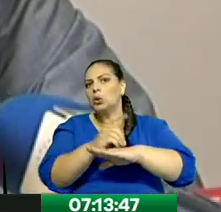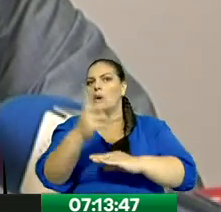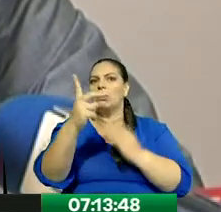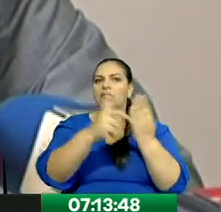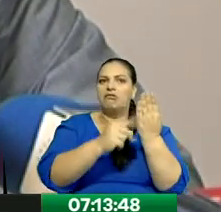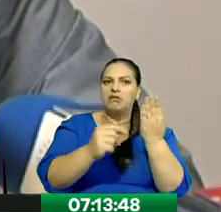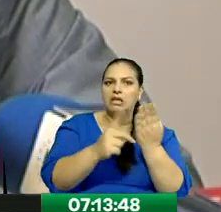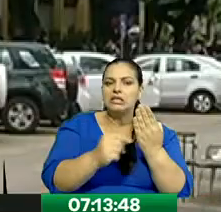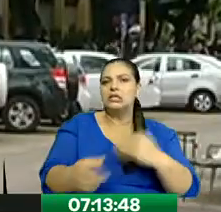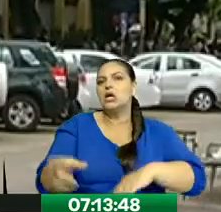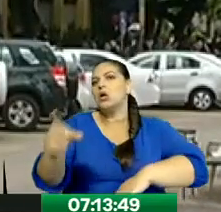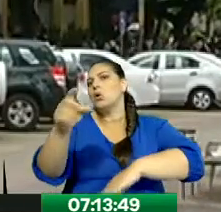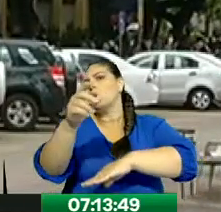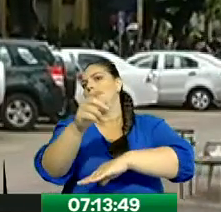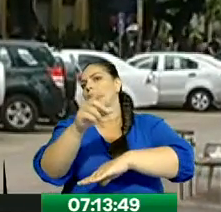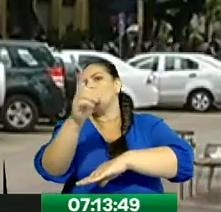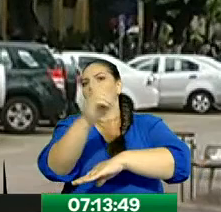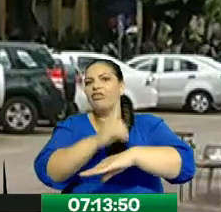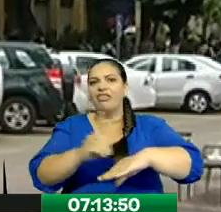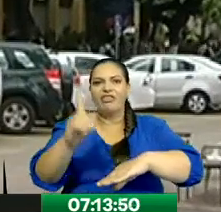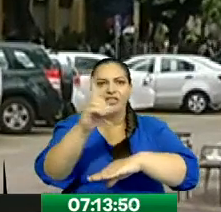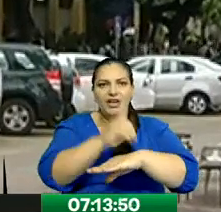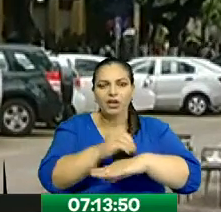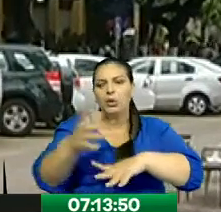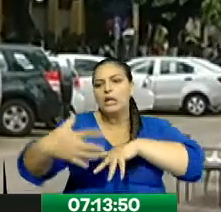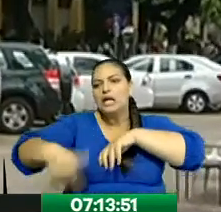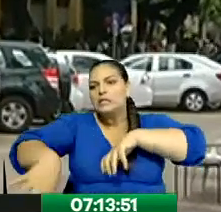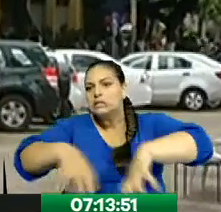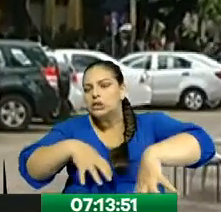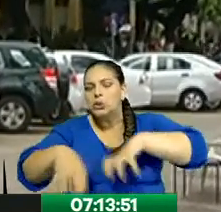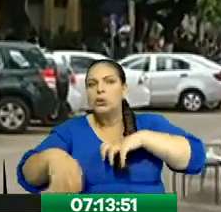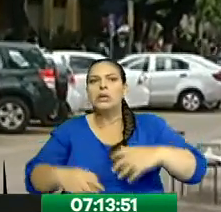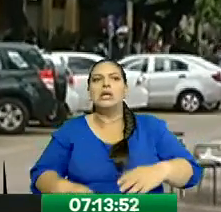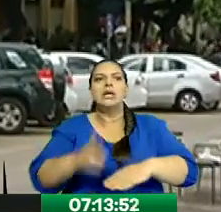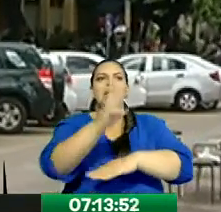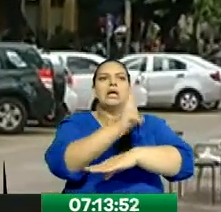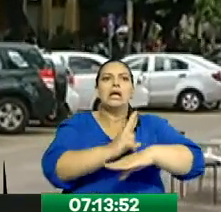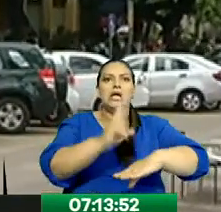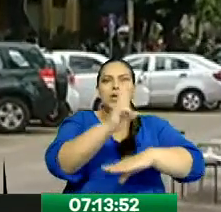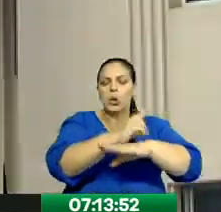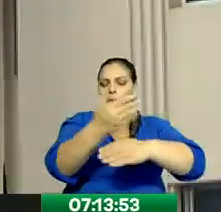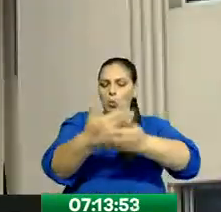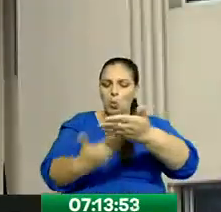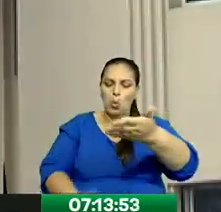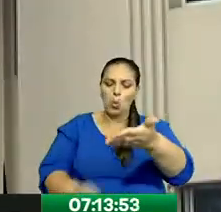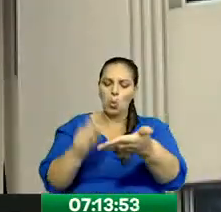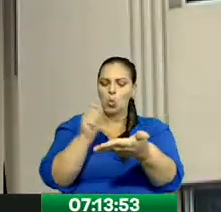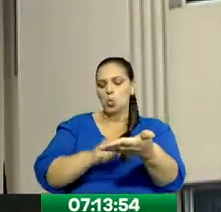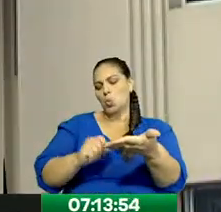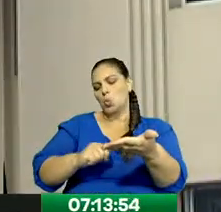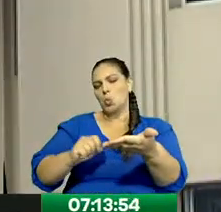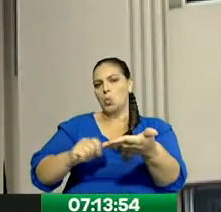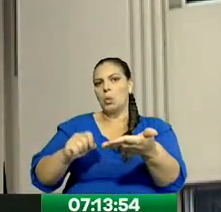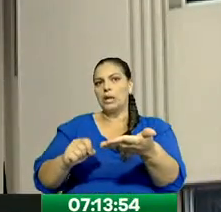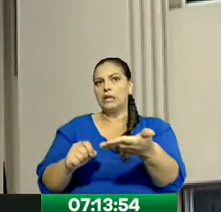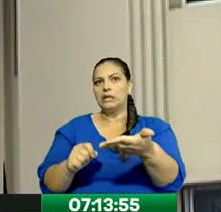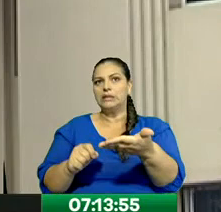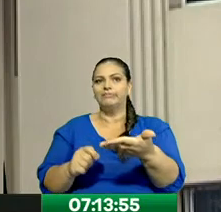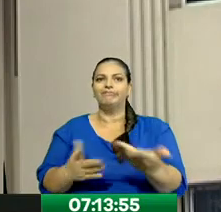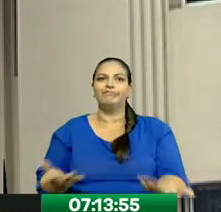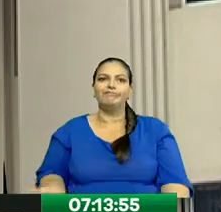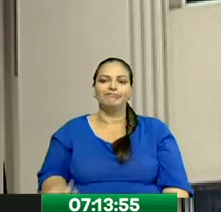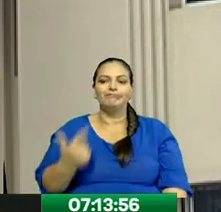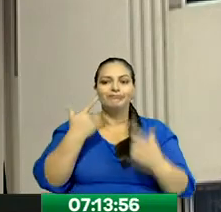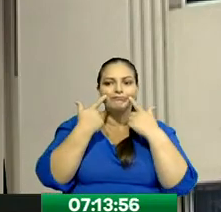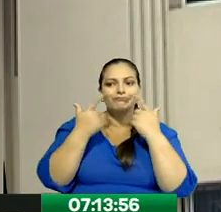rector, lamentablemente, el rector pues que firma el documento, ha cometido la falta de controles en el